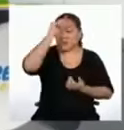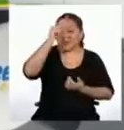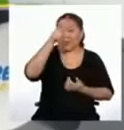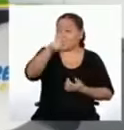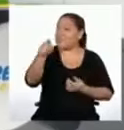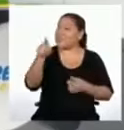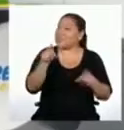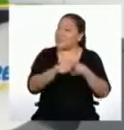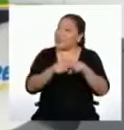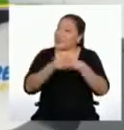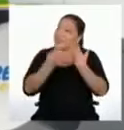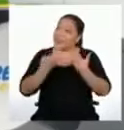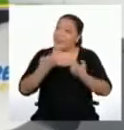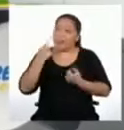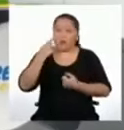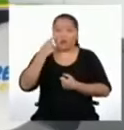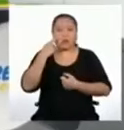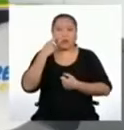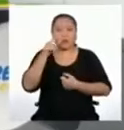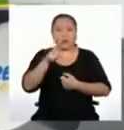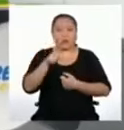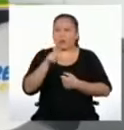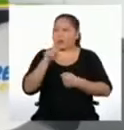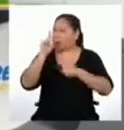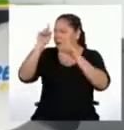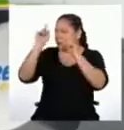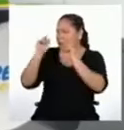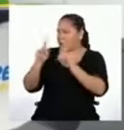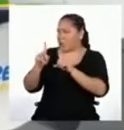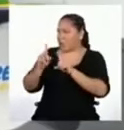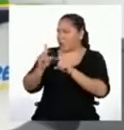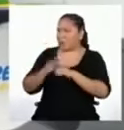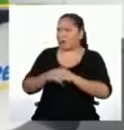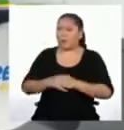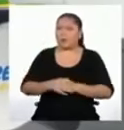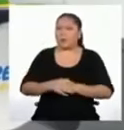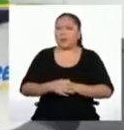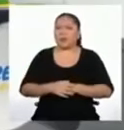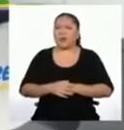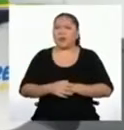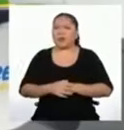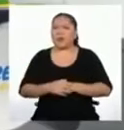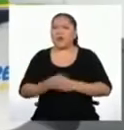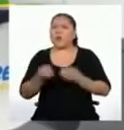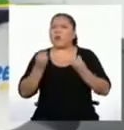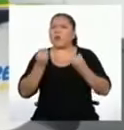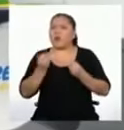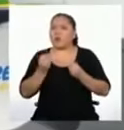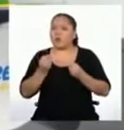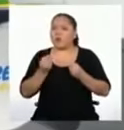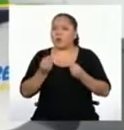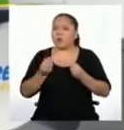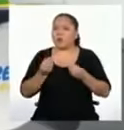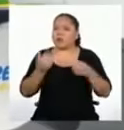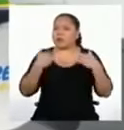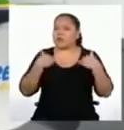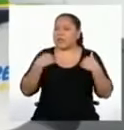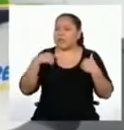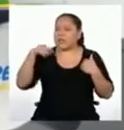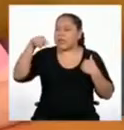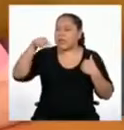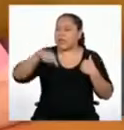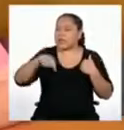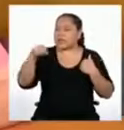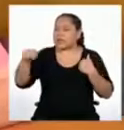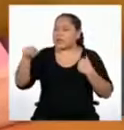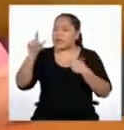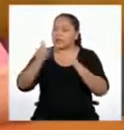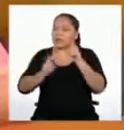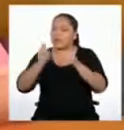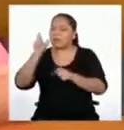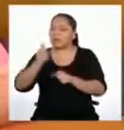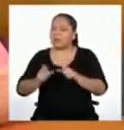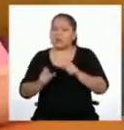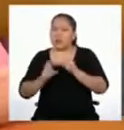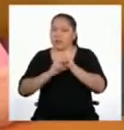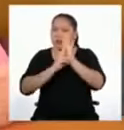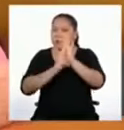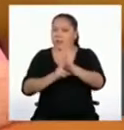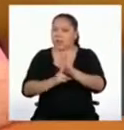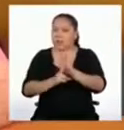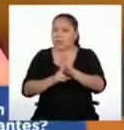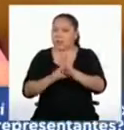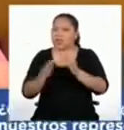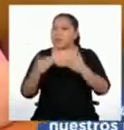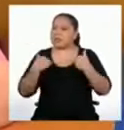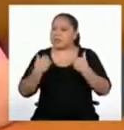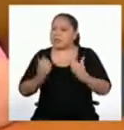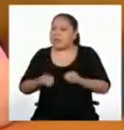chicos también. Tengo una primera consulta. ¿Cómo así obtienen el poder nuestros representantes? ¡Qué buena